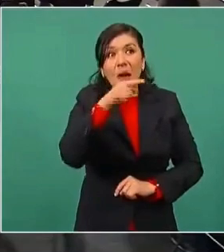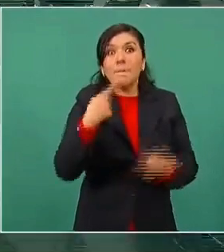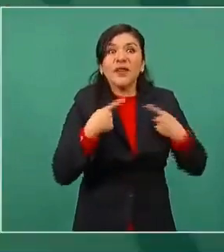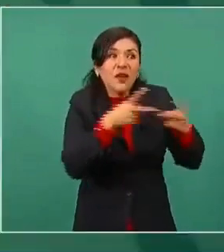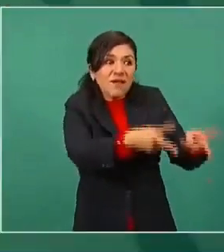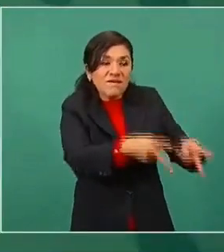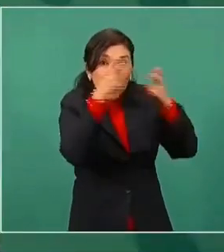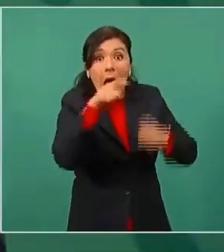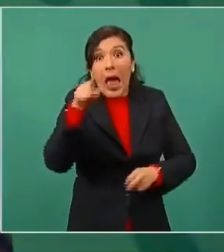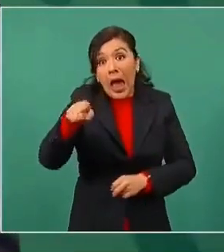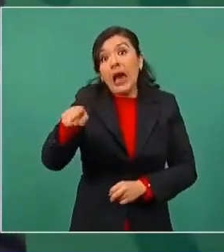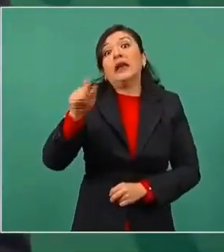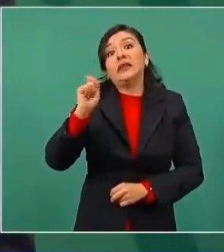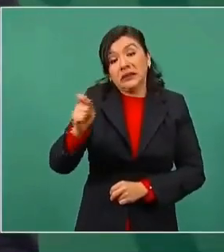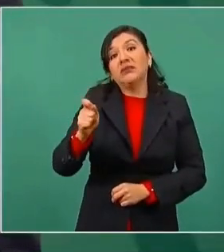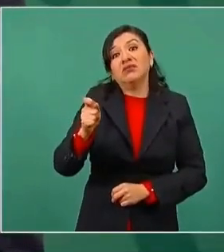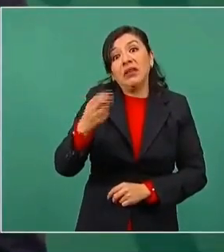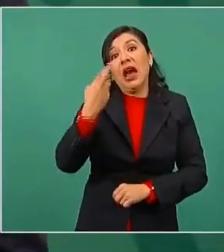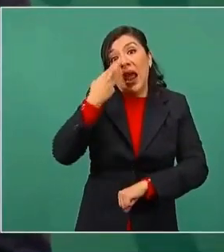Y